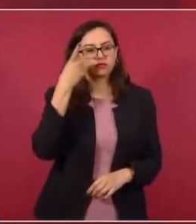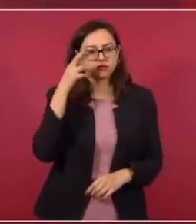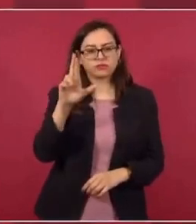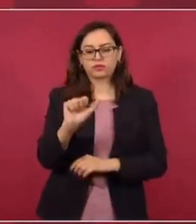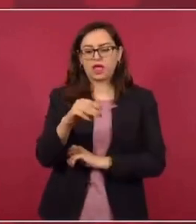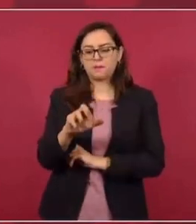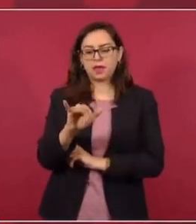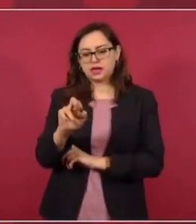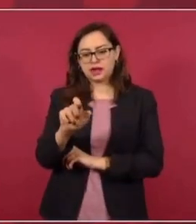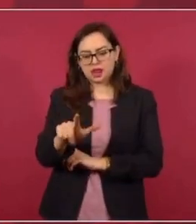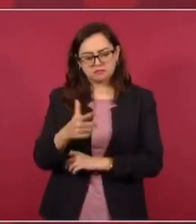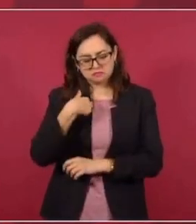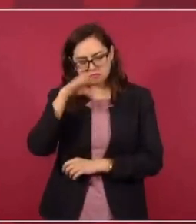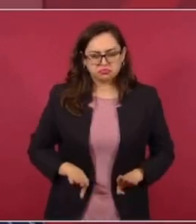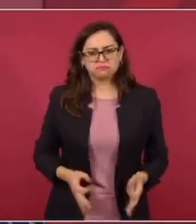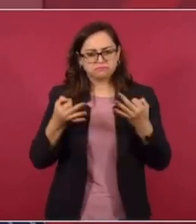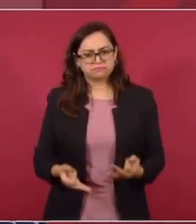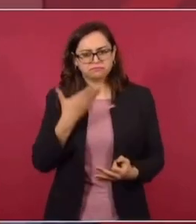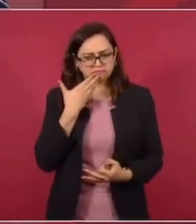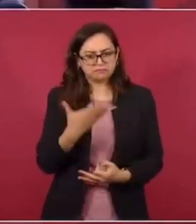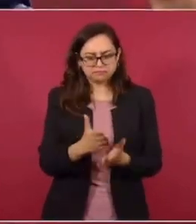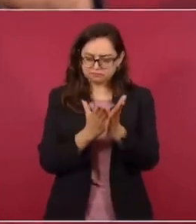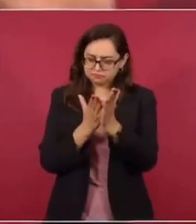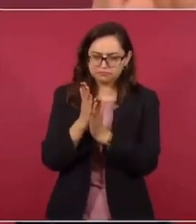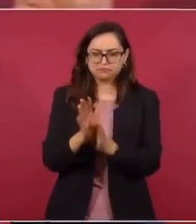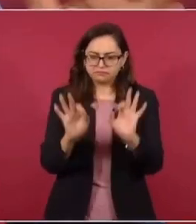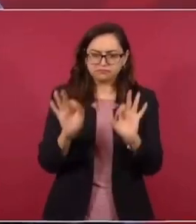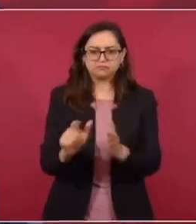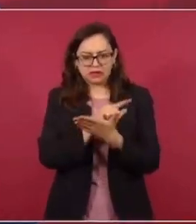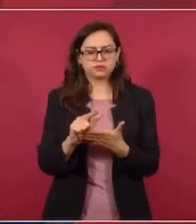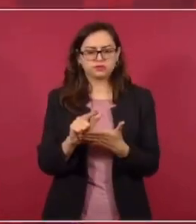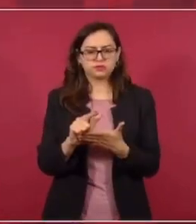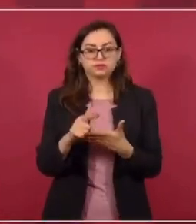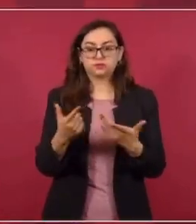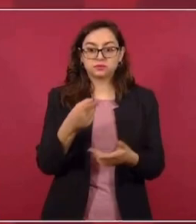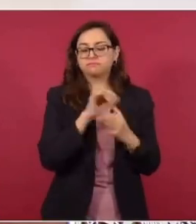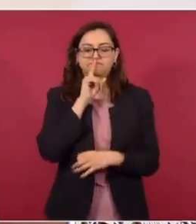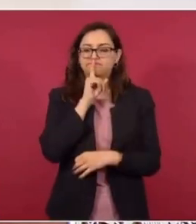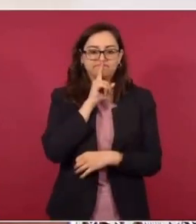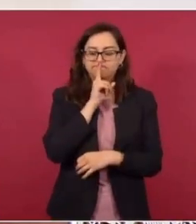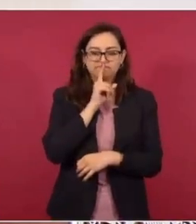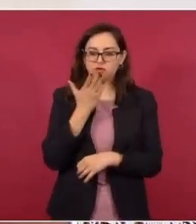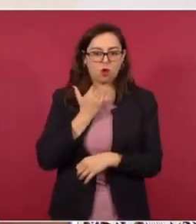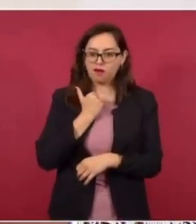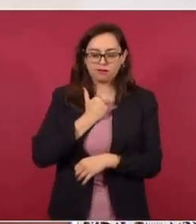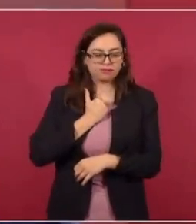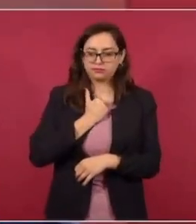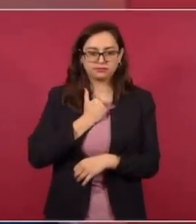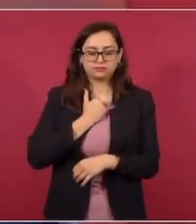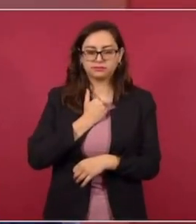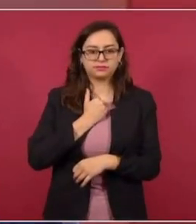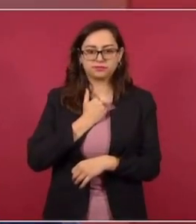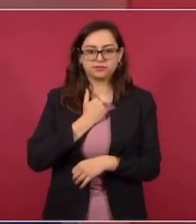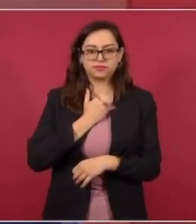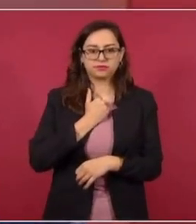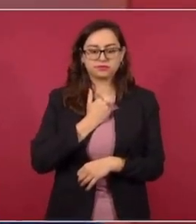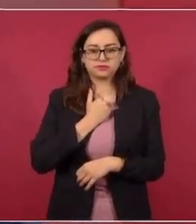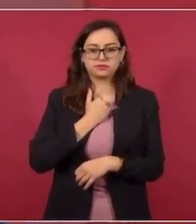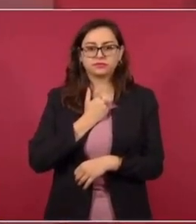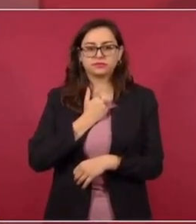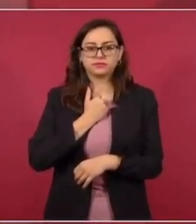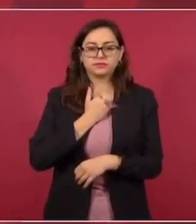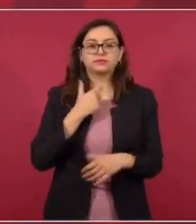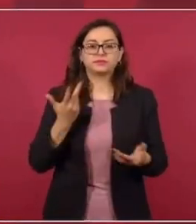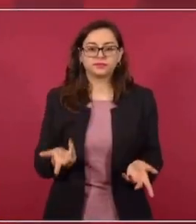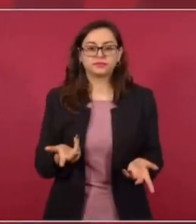hombre decente, un hombre recto. Nada que ver con mafias. Se acusa, por ejemplo, ¿no?,